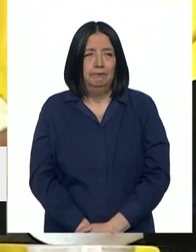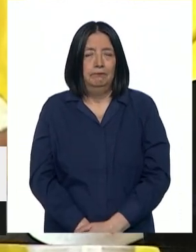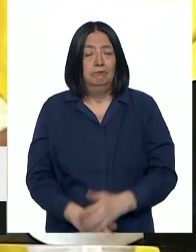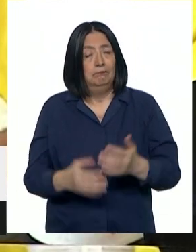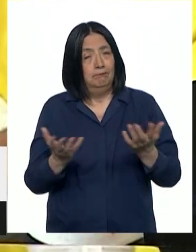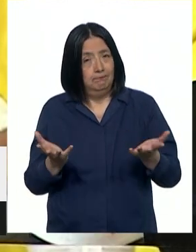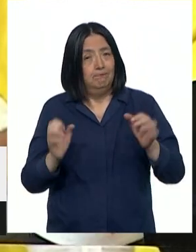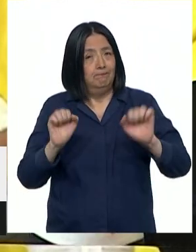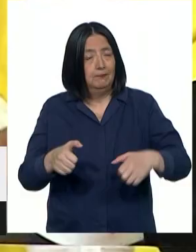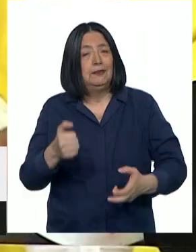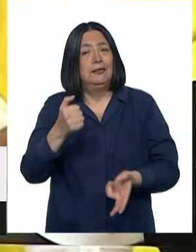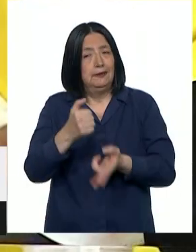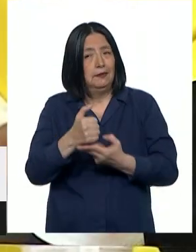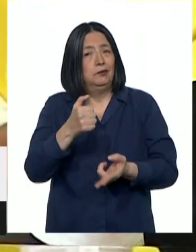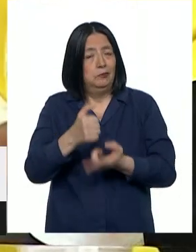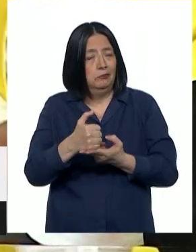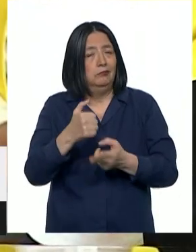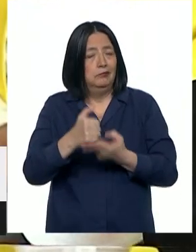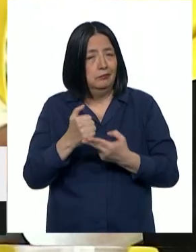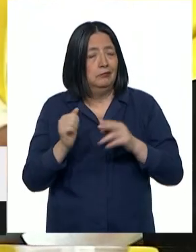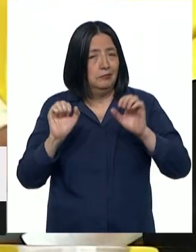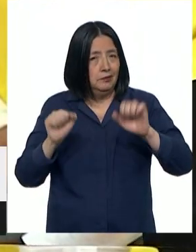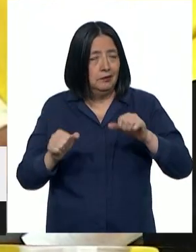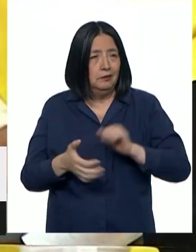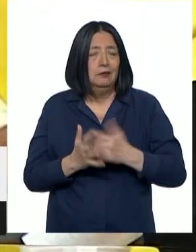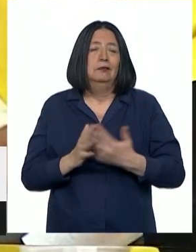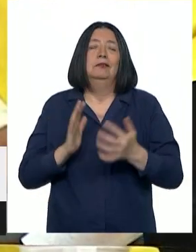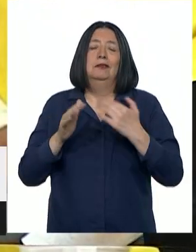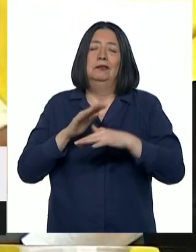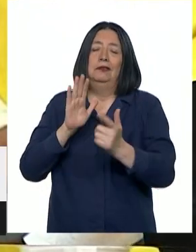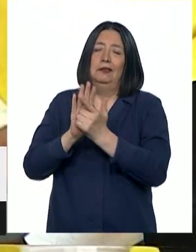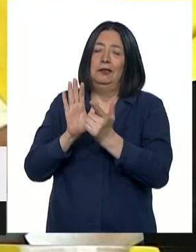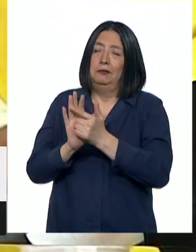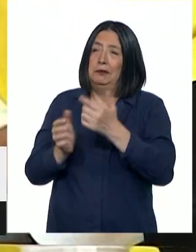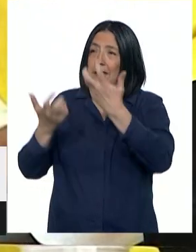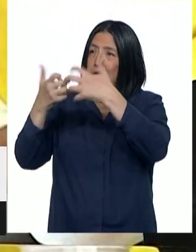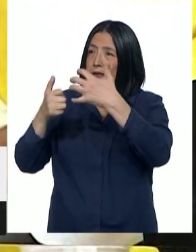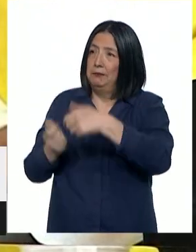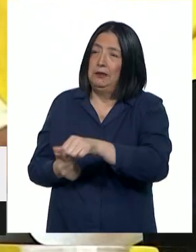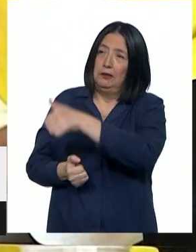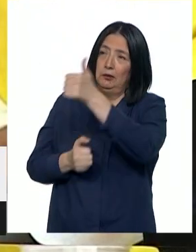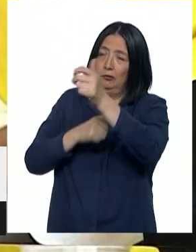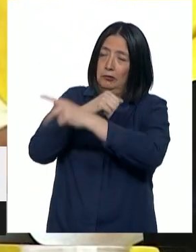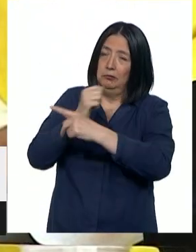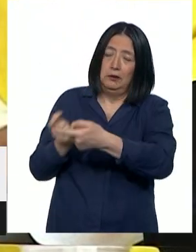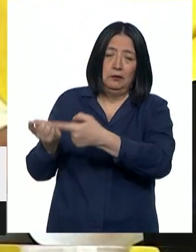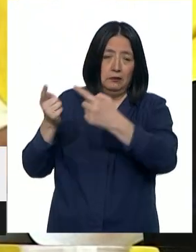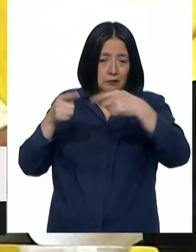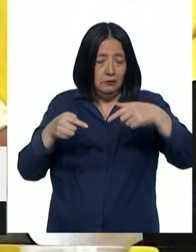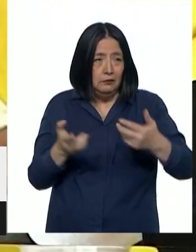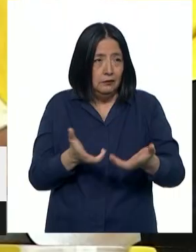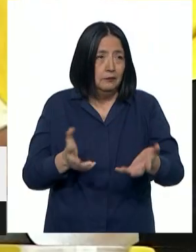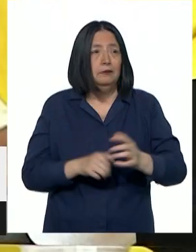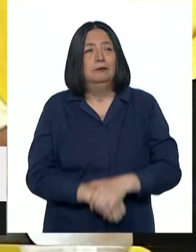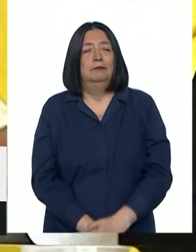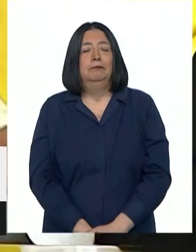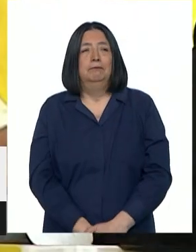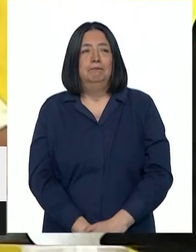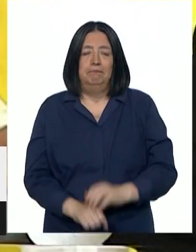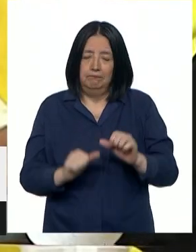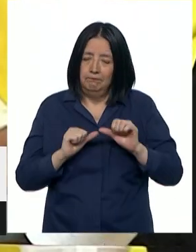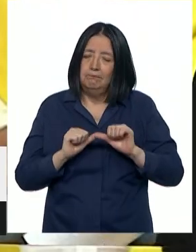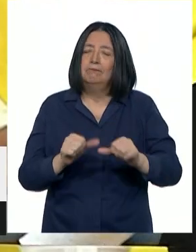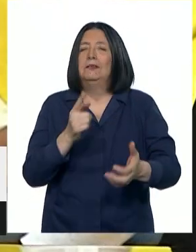y que garantice la seguridad jurídica para que los inversionistas, como lo que lo están haciendo,